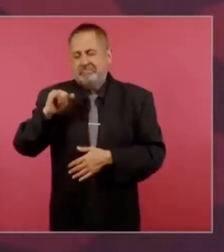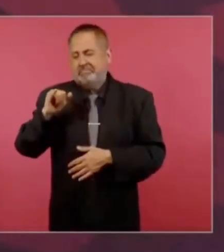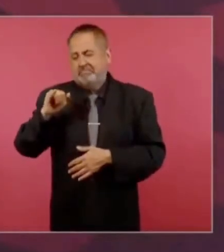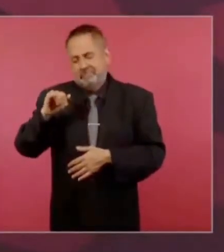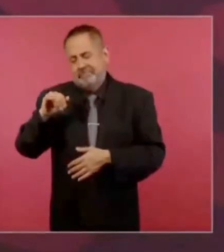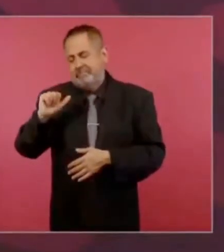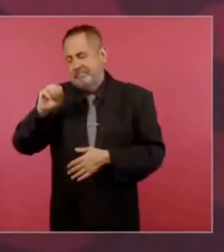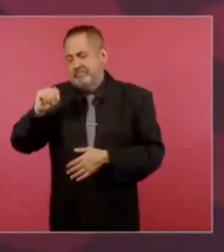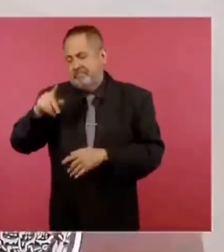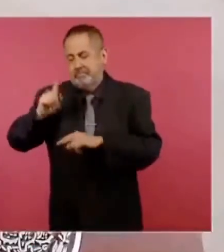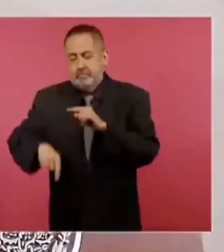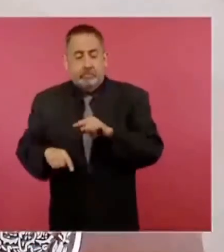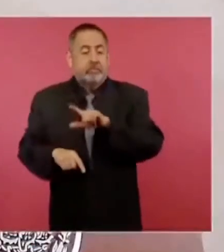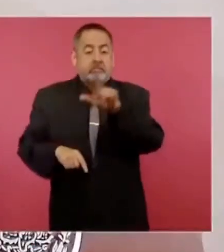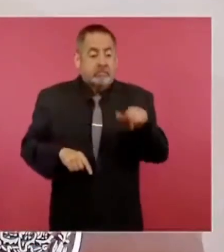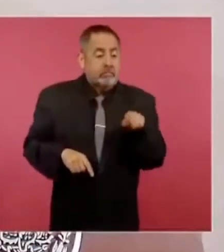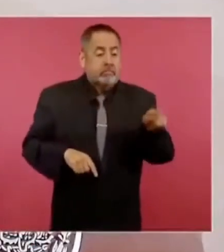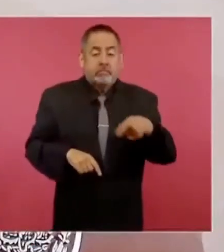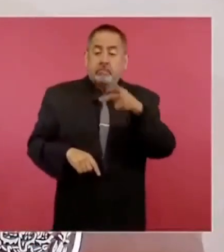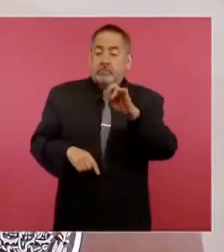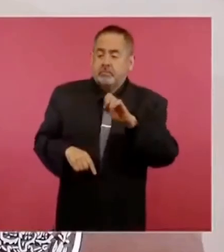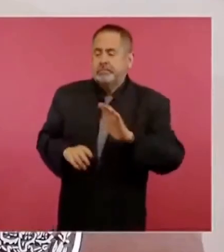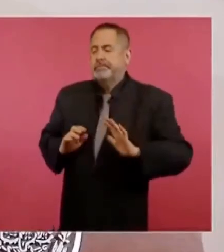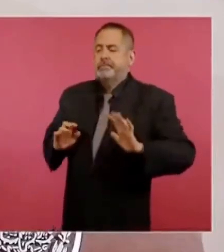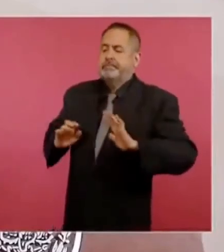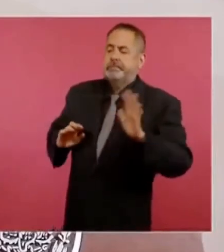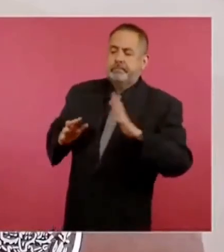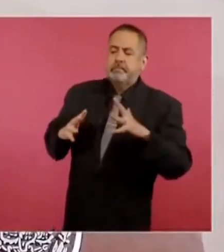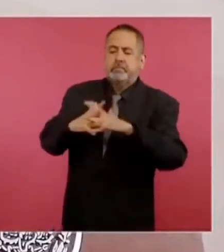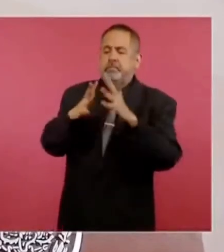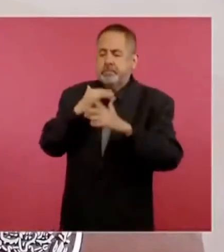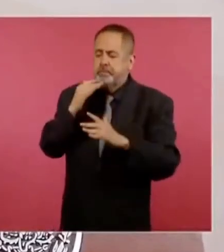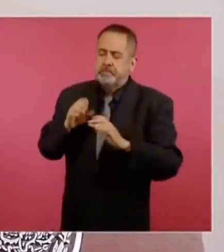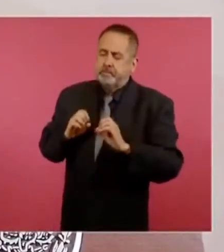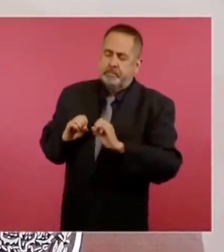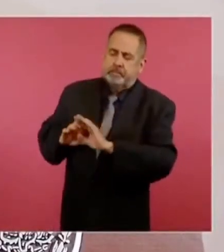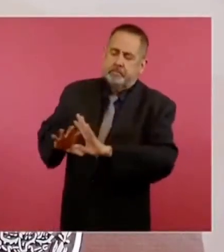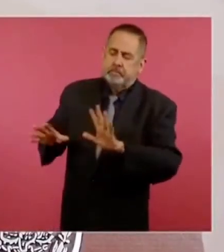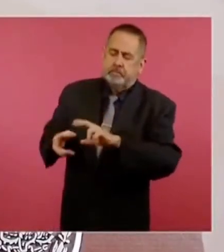se deslindó de esa maniobra de guerra sucia.